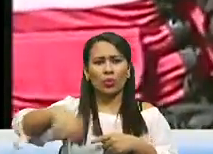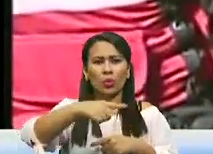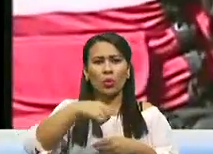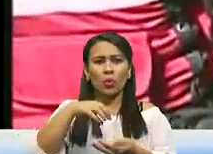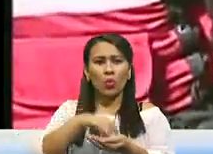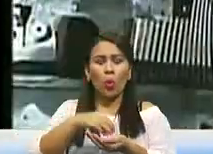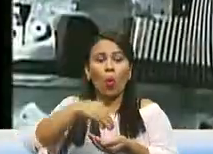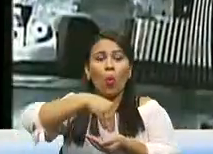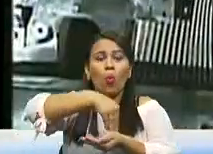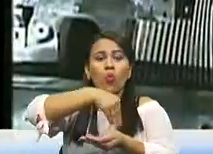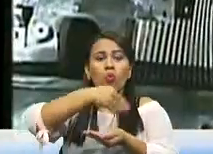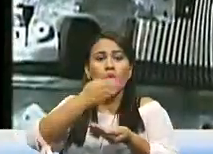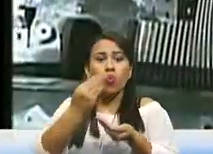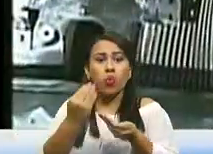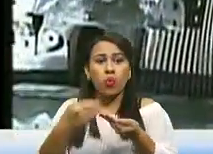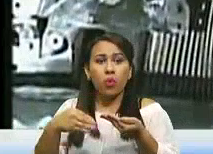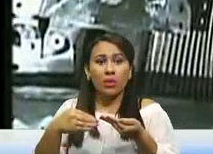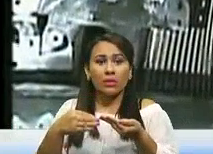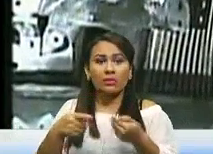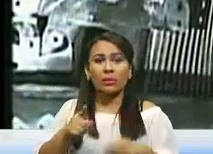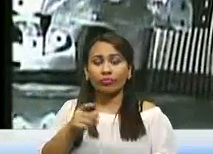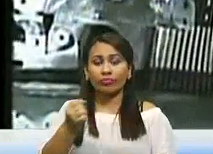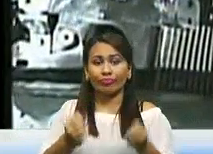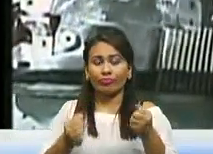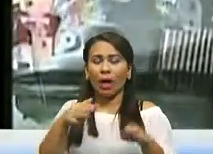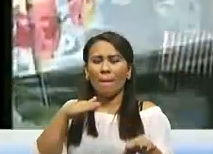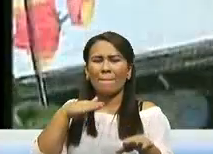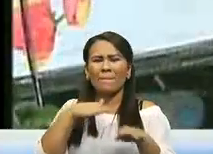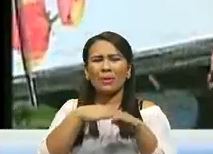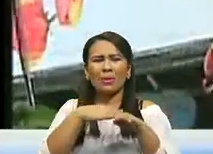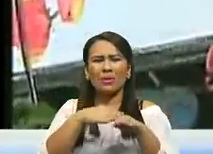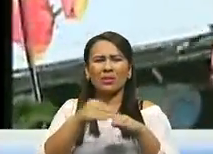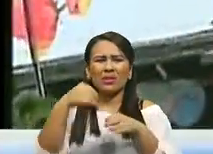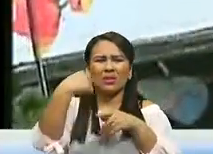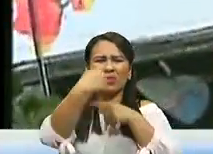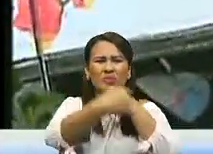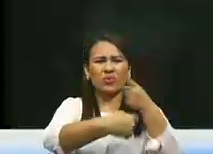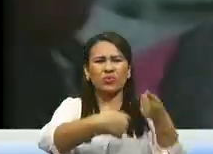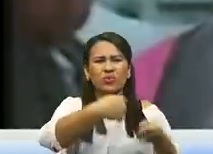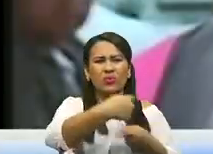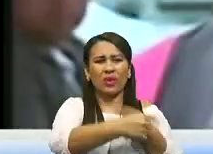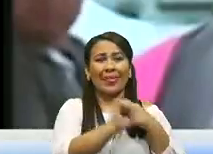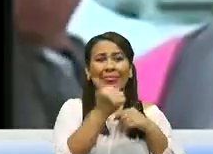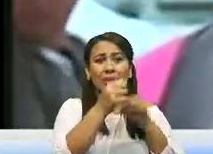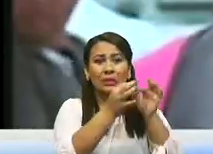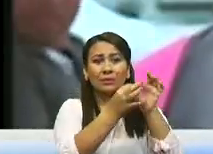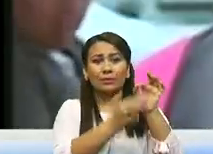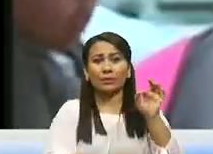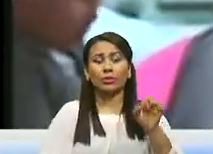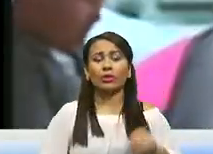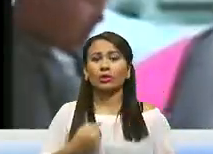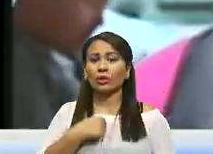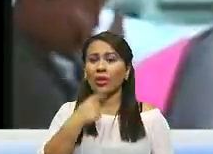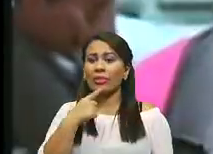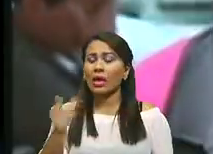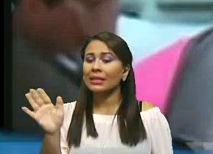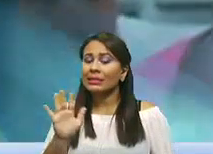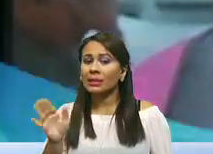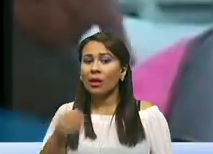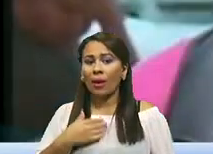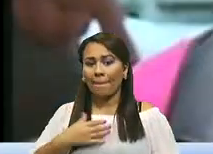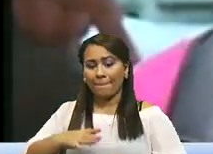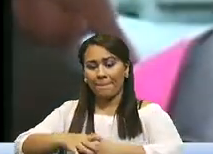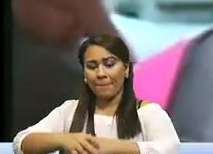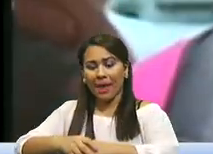parroquia de Guayabamba, se fue contra una camioneta y posterior cayó un abismo de 10 metros. Les dije, nos vemos, nos despedimos, les di la